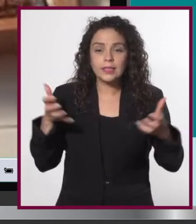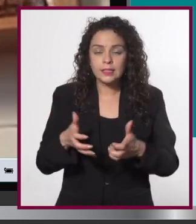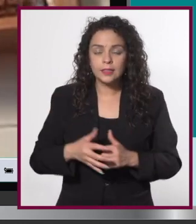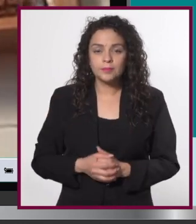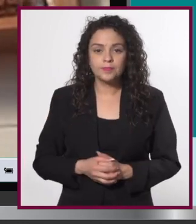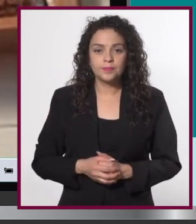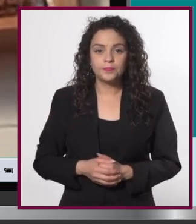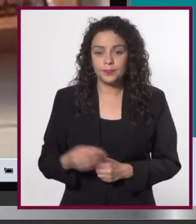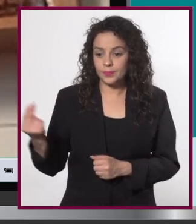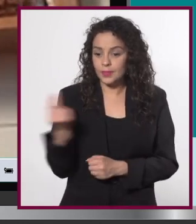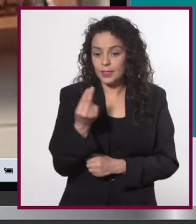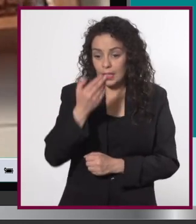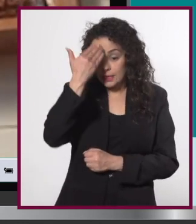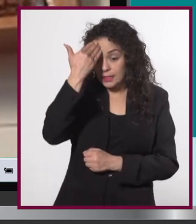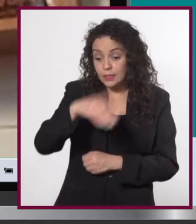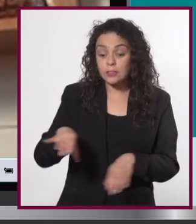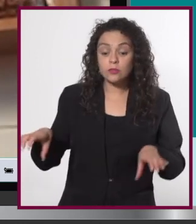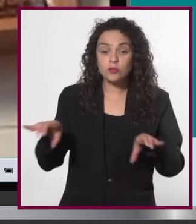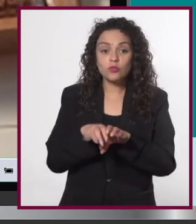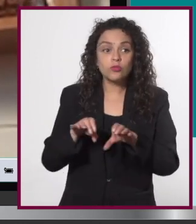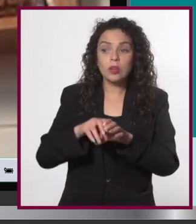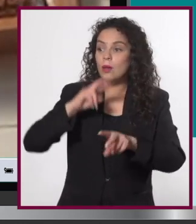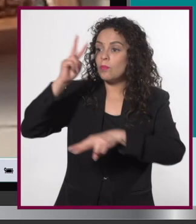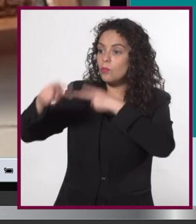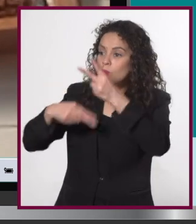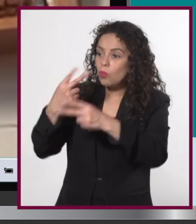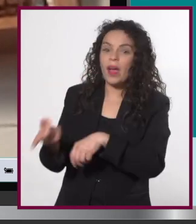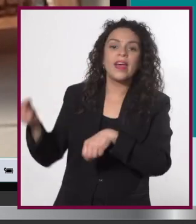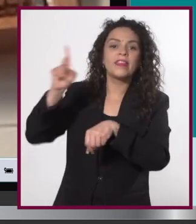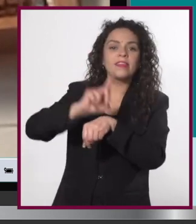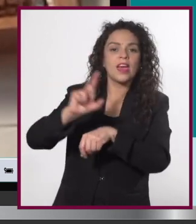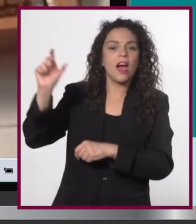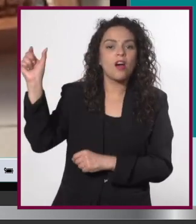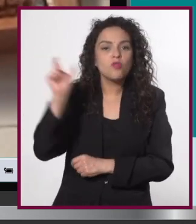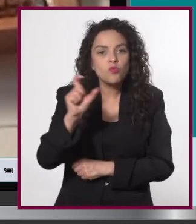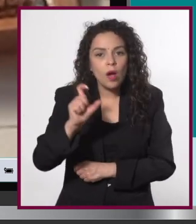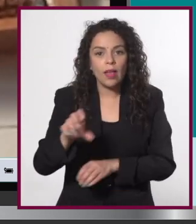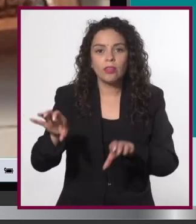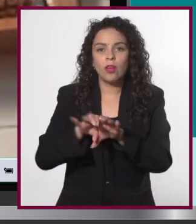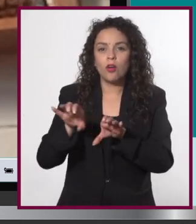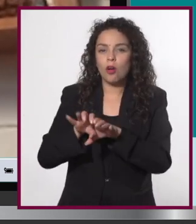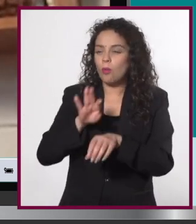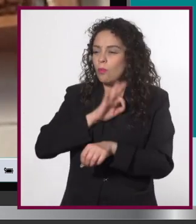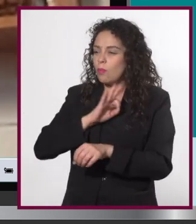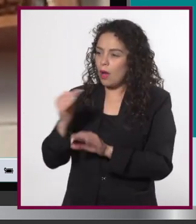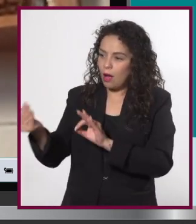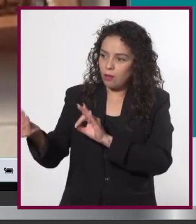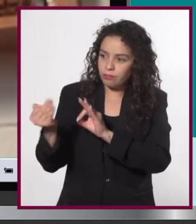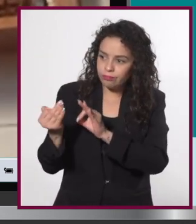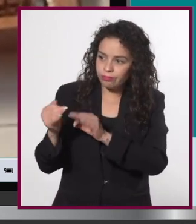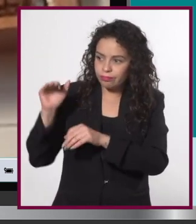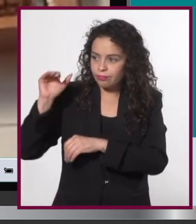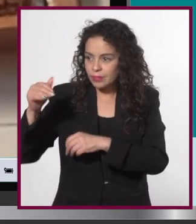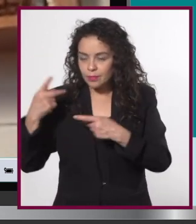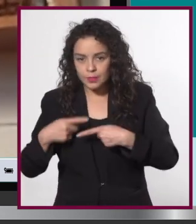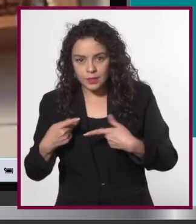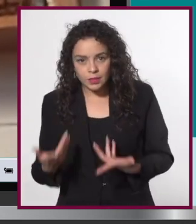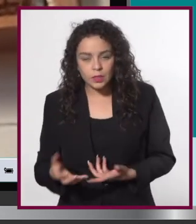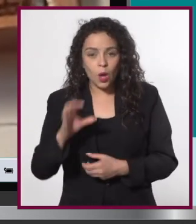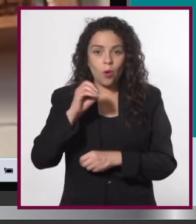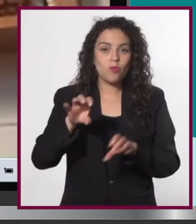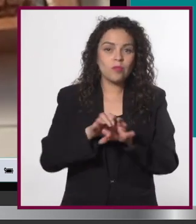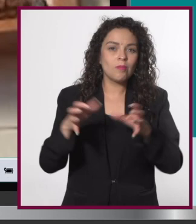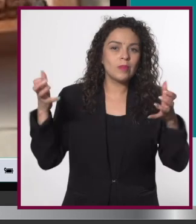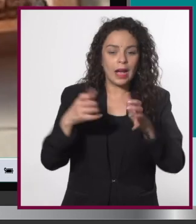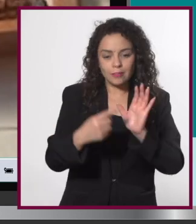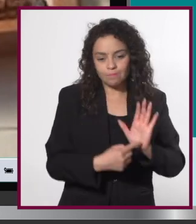pues es saber cómo ir, en qué días ir, cómo acercarte, cómo lograrlo,